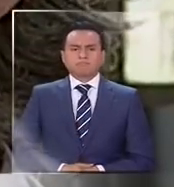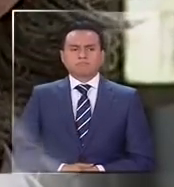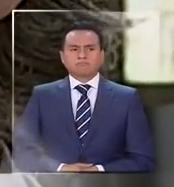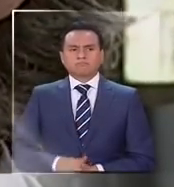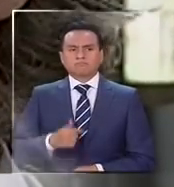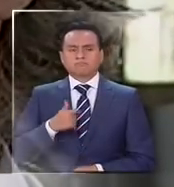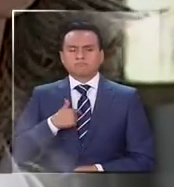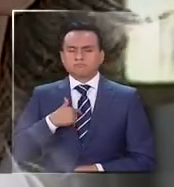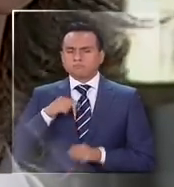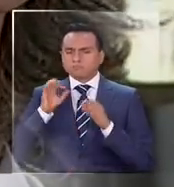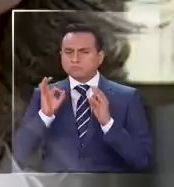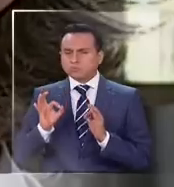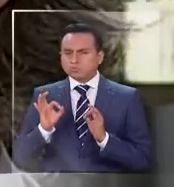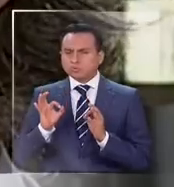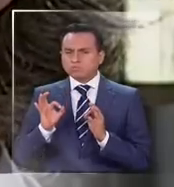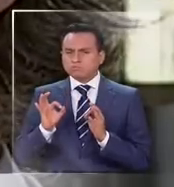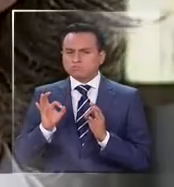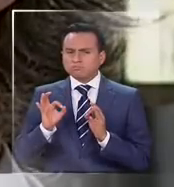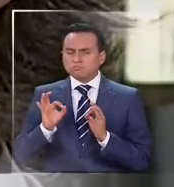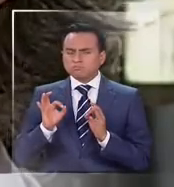Y yo ahí